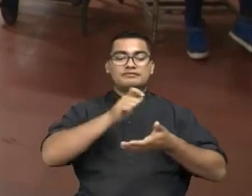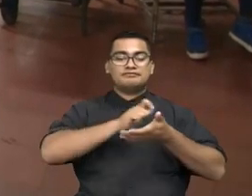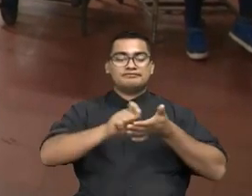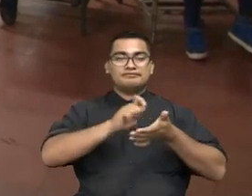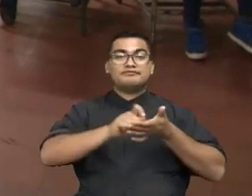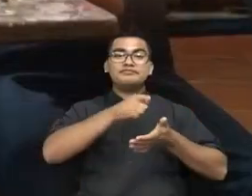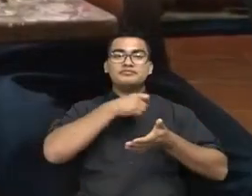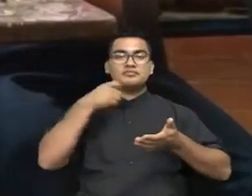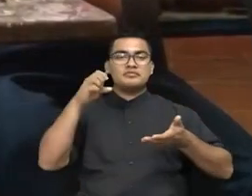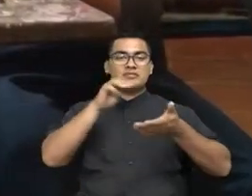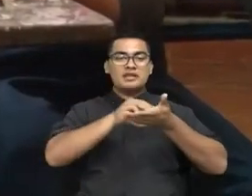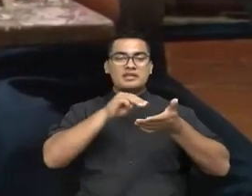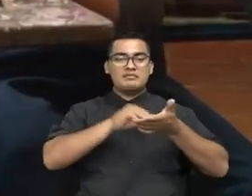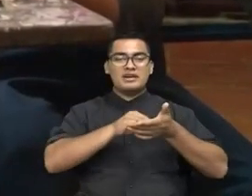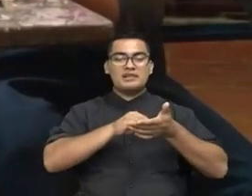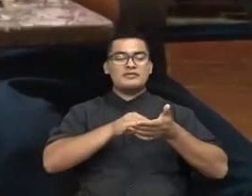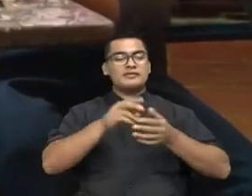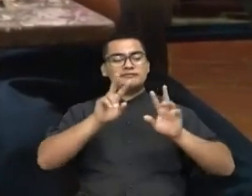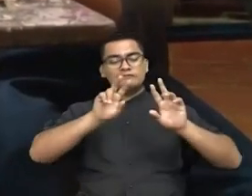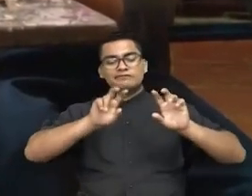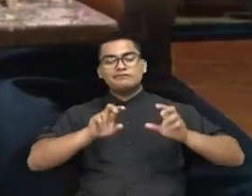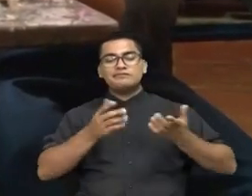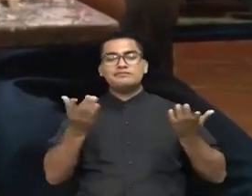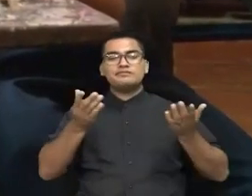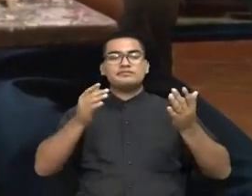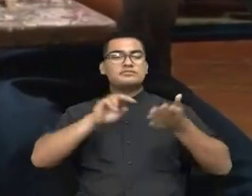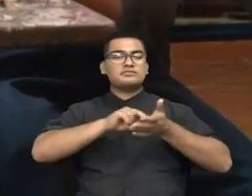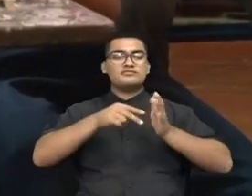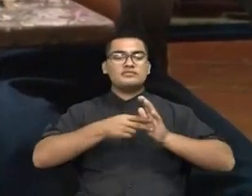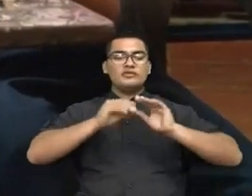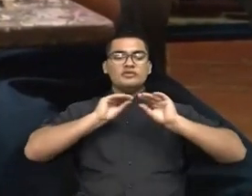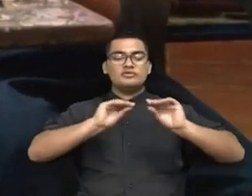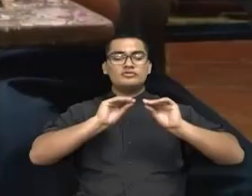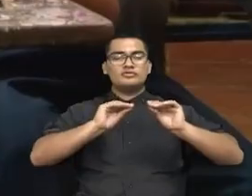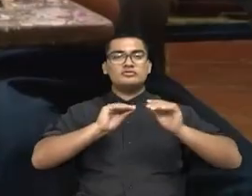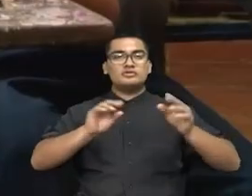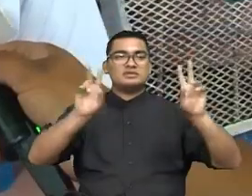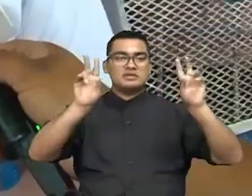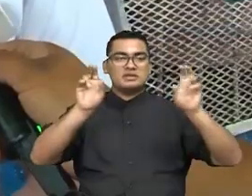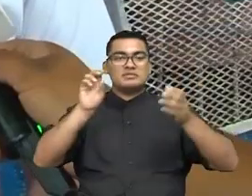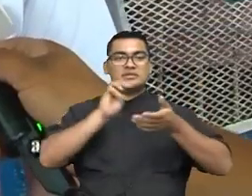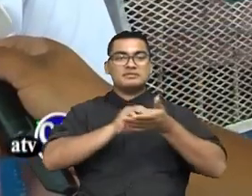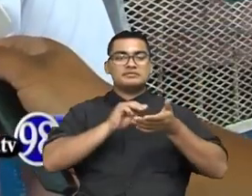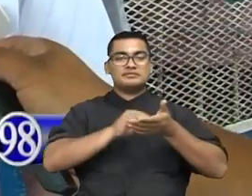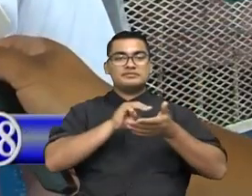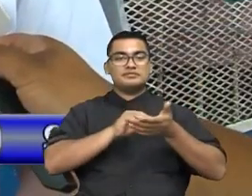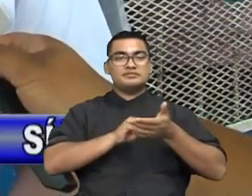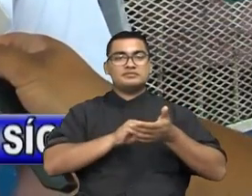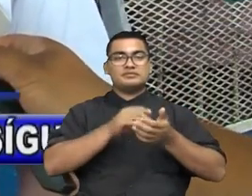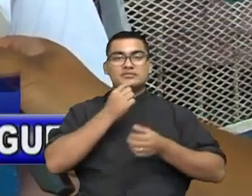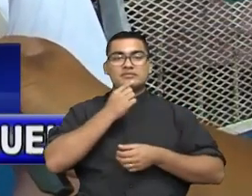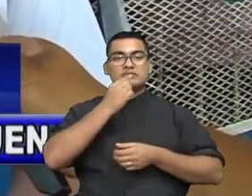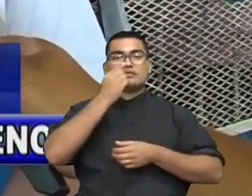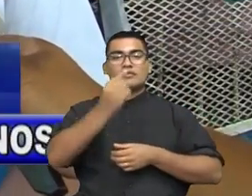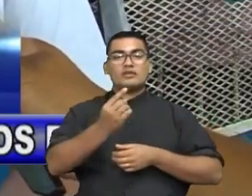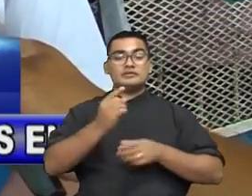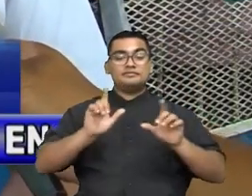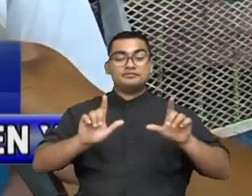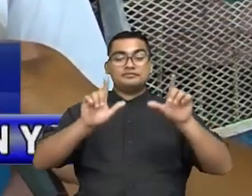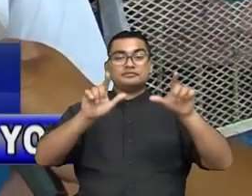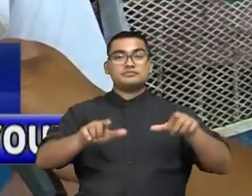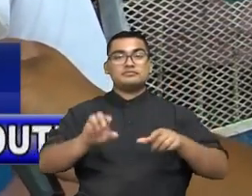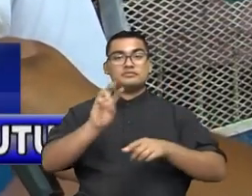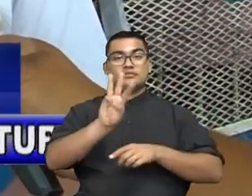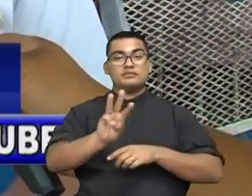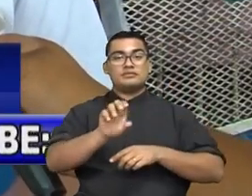para evaluar cualitativa y cuantitativamente la enseñanza recibida en dicha materia. Donde sexto tenemos una matrícula de